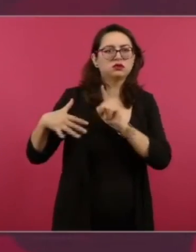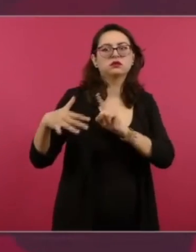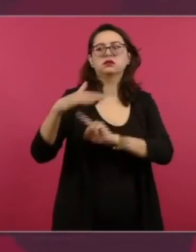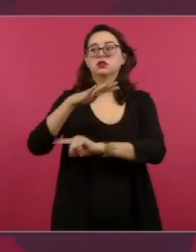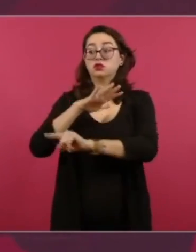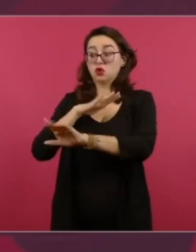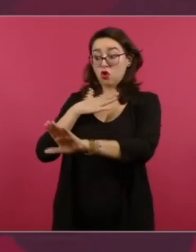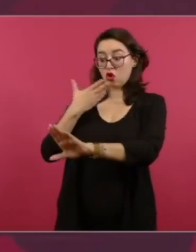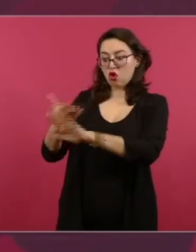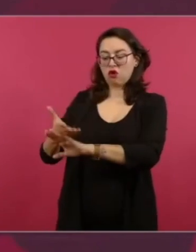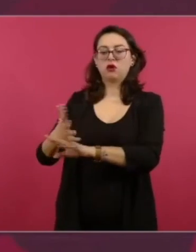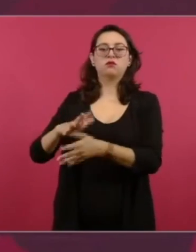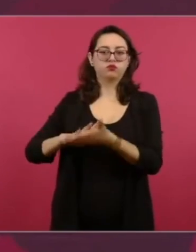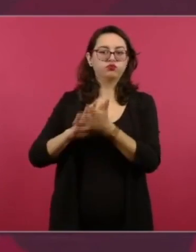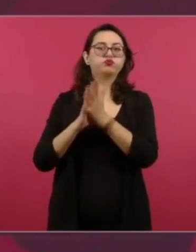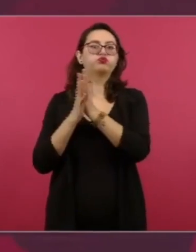hay que cambiar las circunstancias